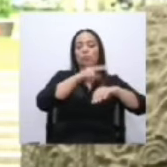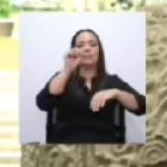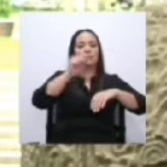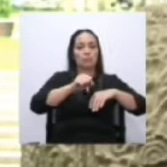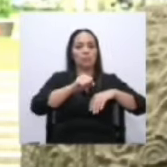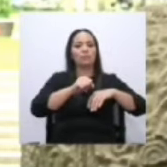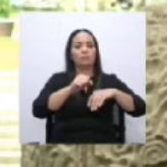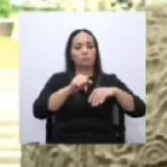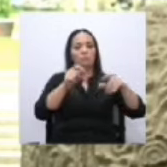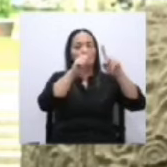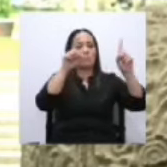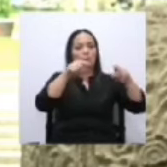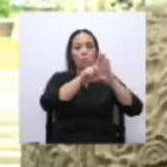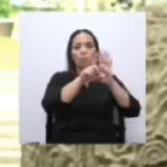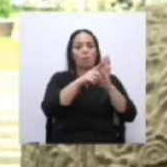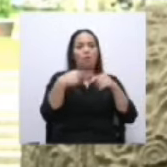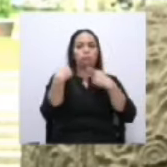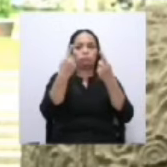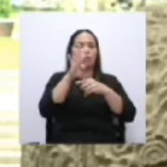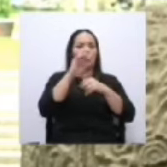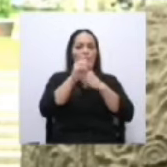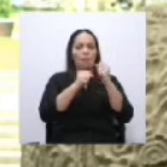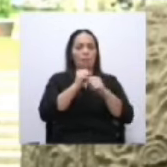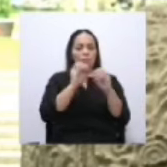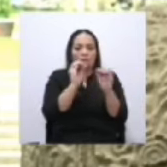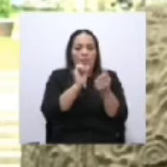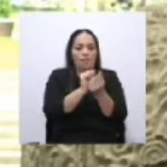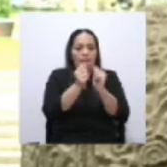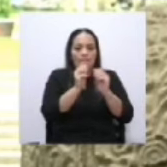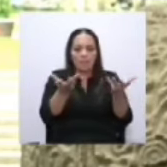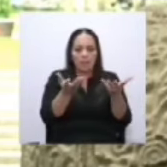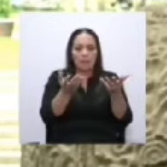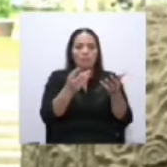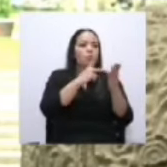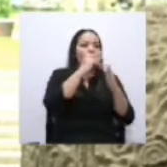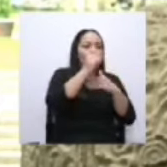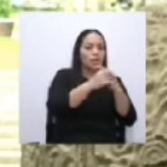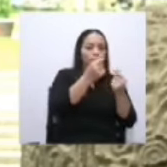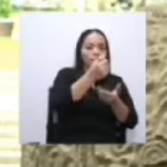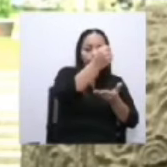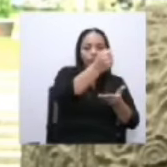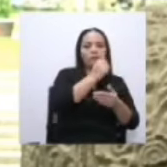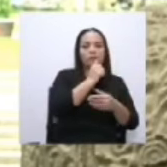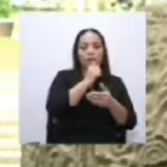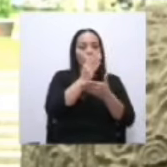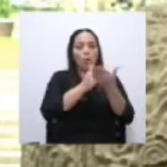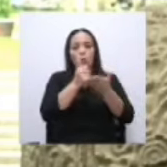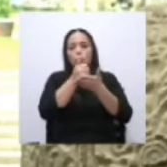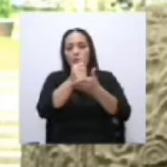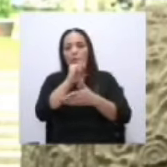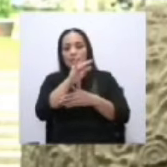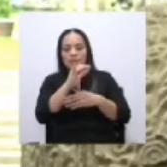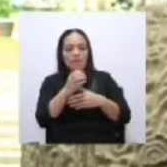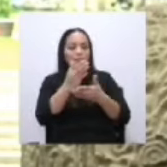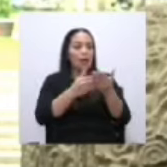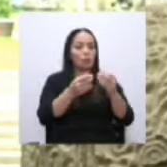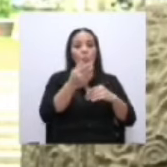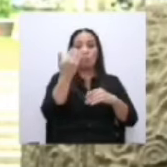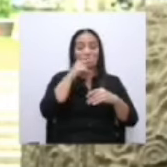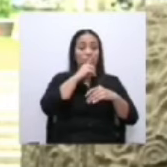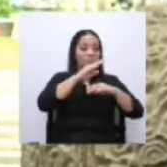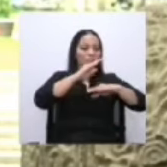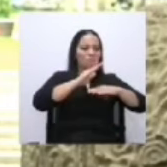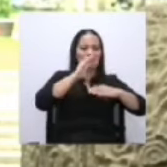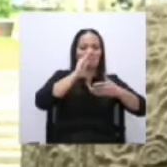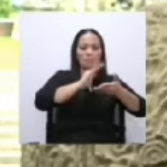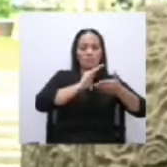en el que operamos. El tamaño de los proyectos donde puede invertir el sector privado, inclusive para ayudarle al ICE, son mínimos. Proyectos de 20 megas,